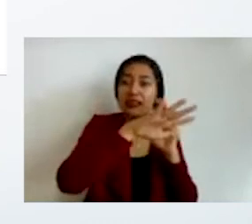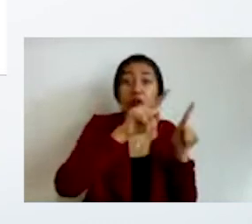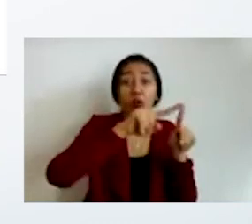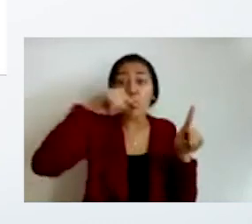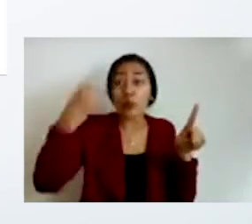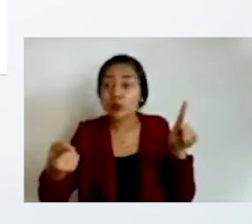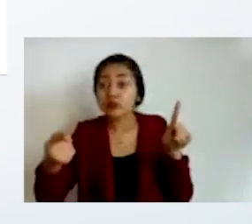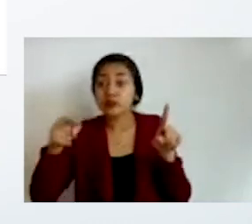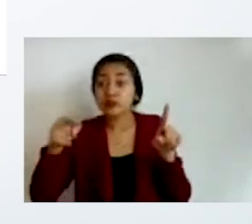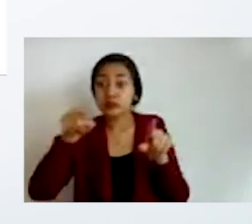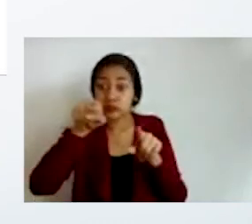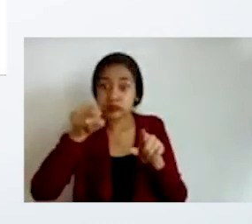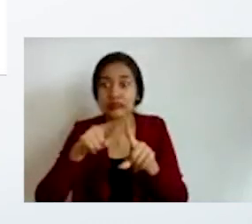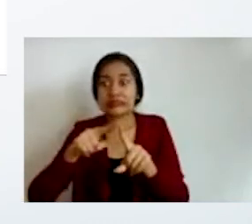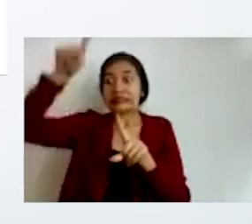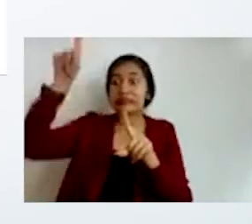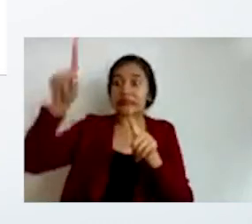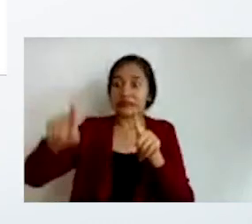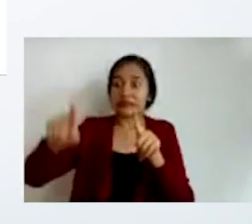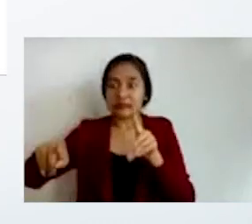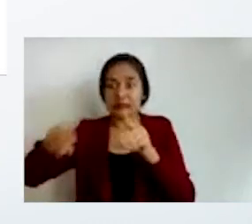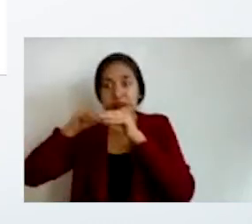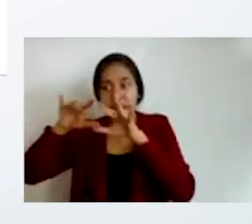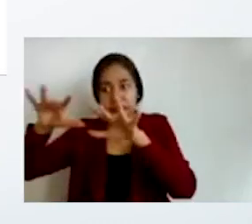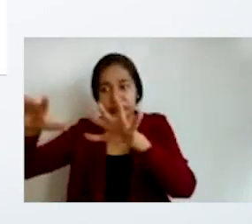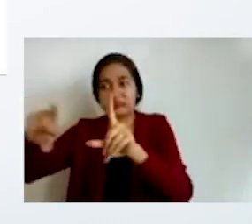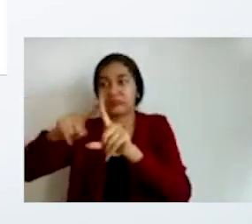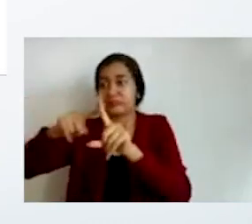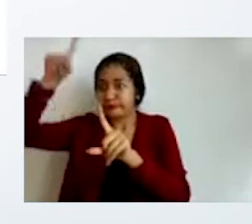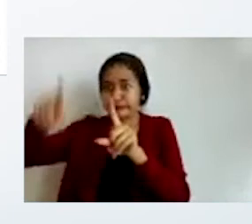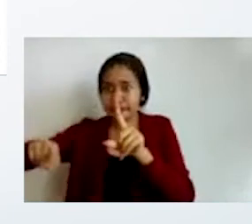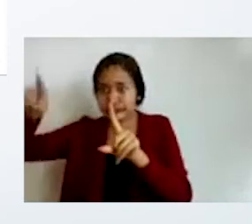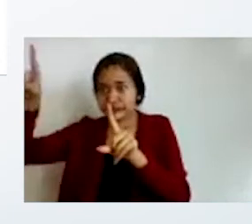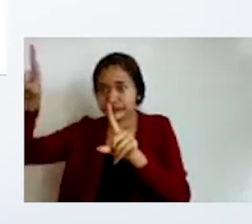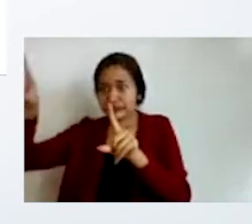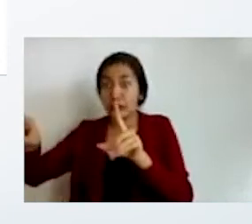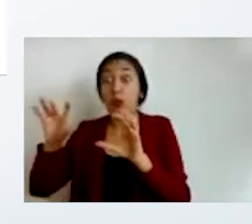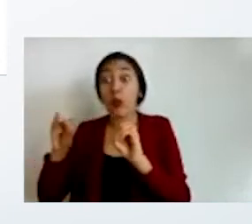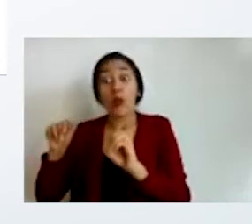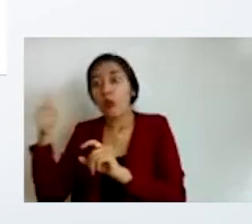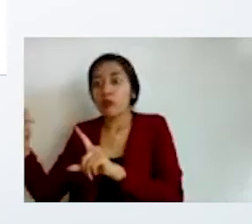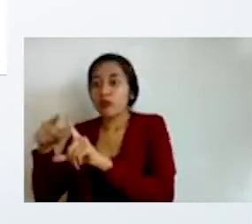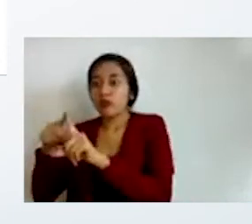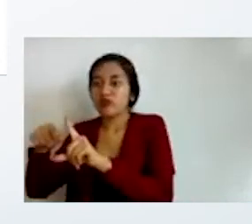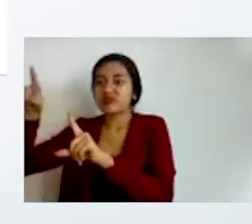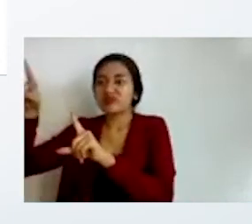que necesitan tomar alguna decisión porque o no ha bajado el pico o ya se quedó